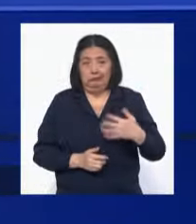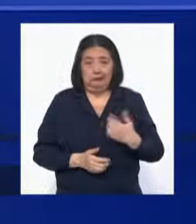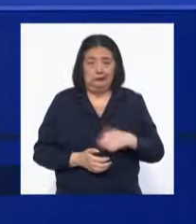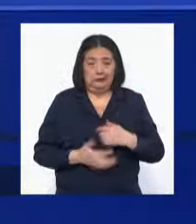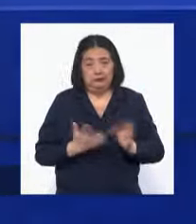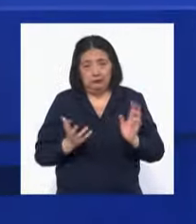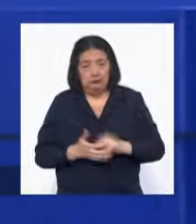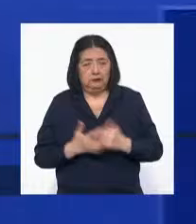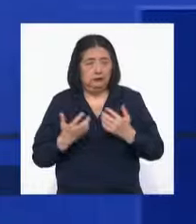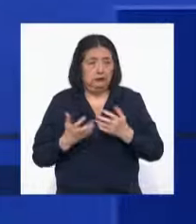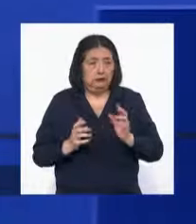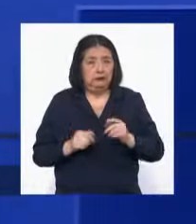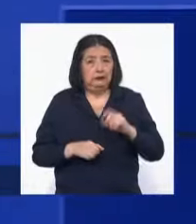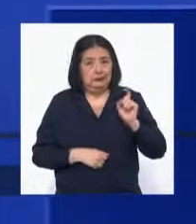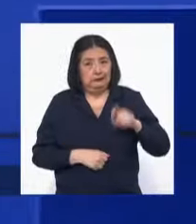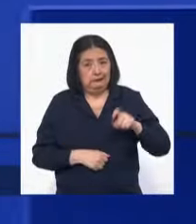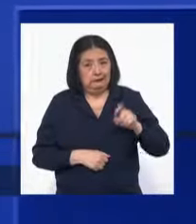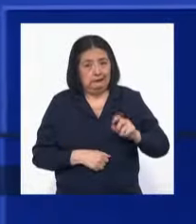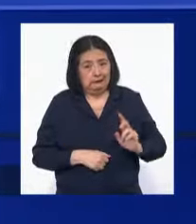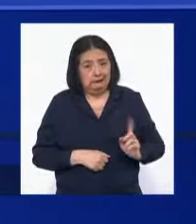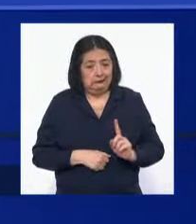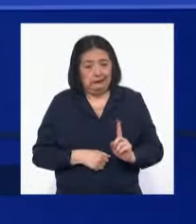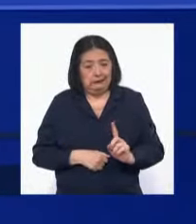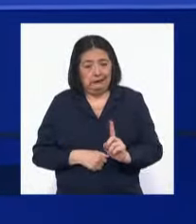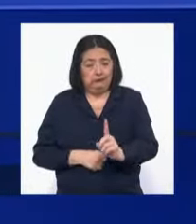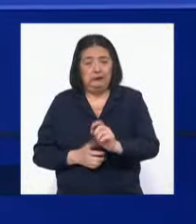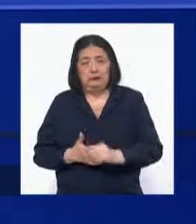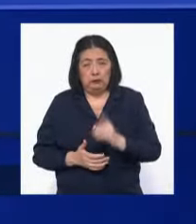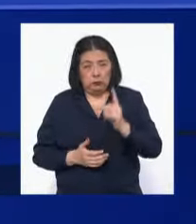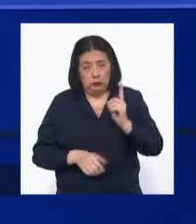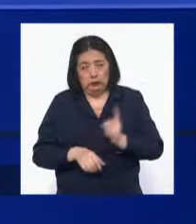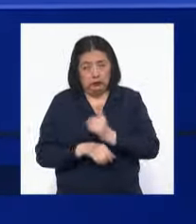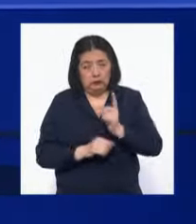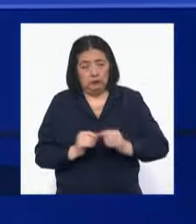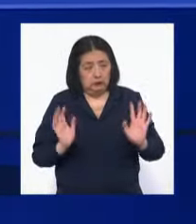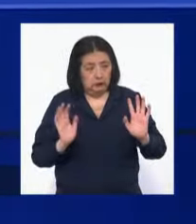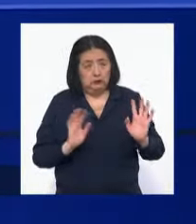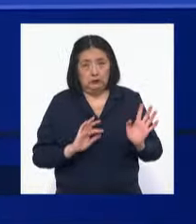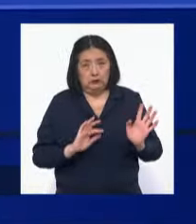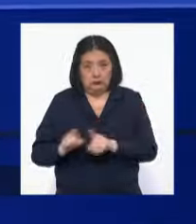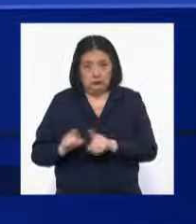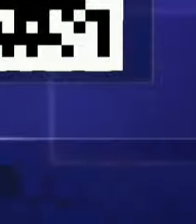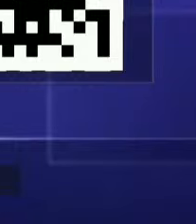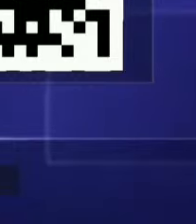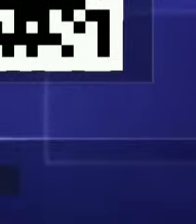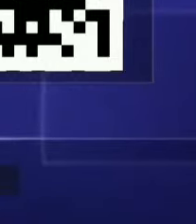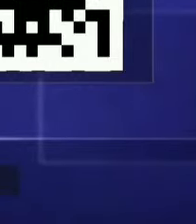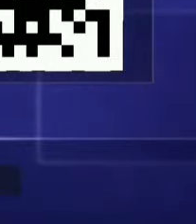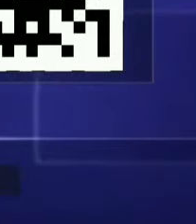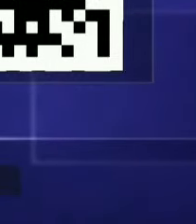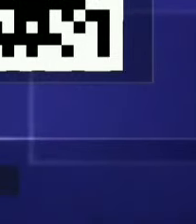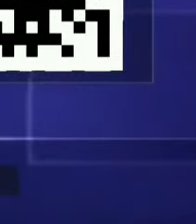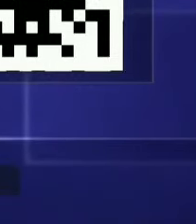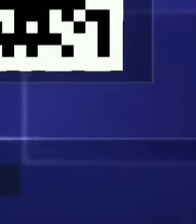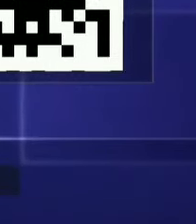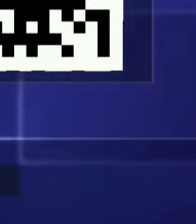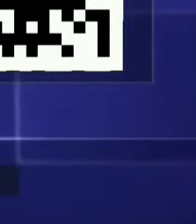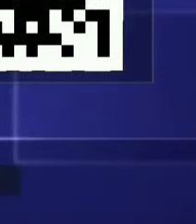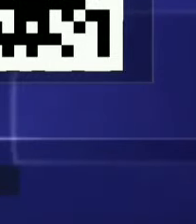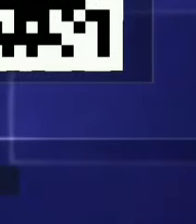afectados y cómo tienen que caminar, lo ha contado, durante más de una hora. Y a propósito, estamos lanzando la pregunta para que usted pueda